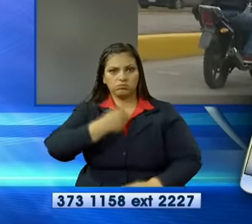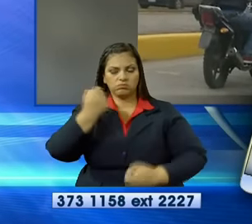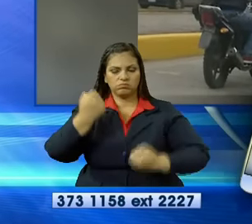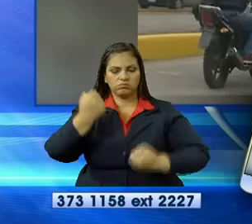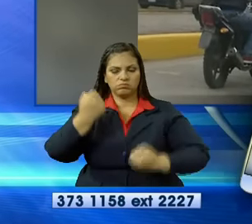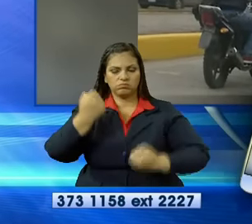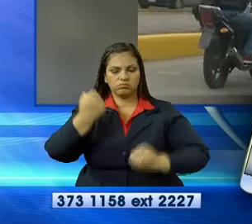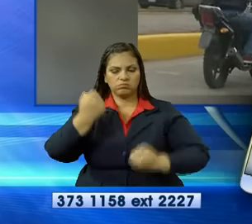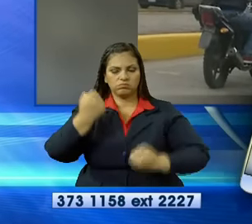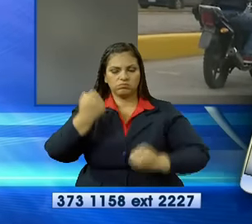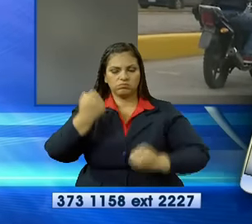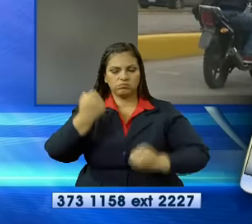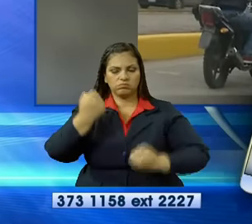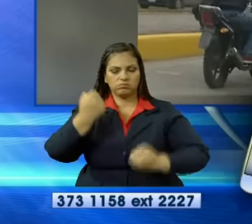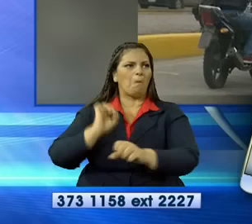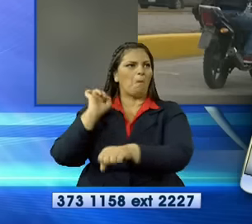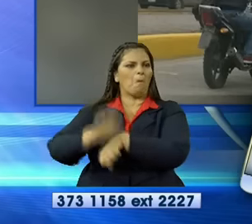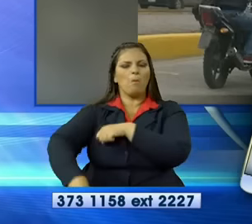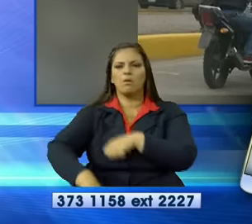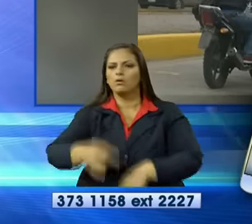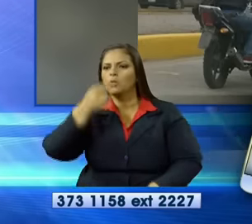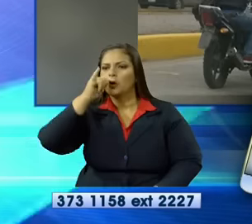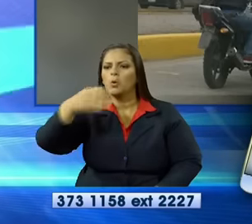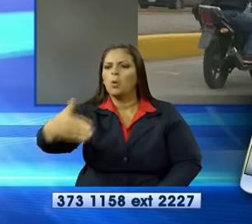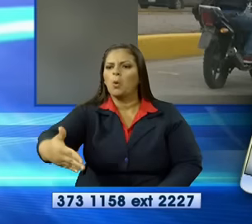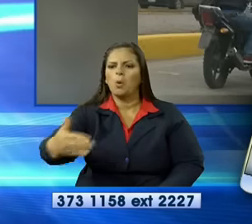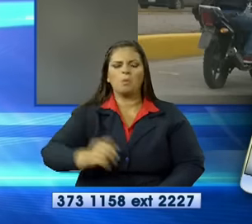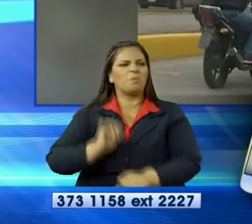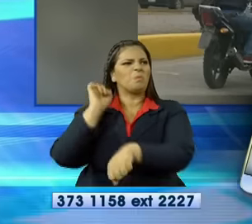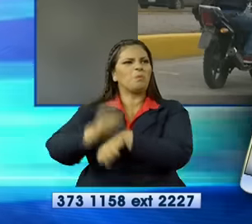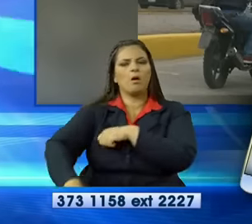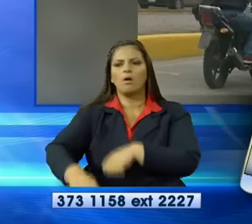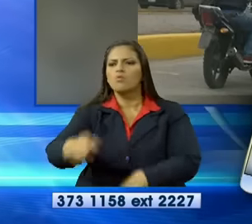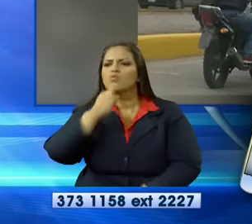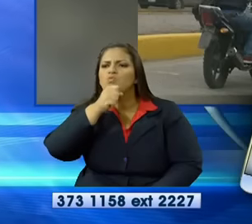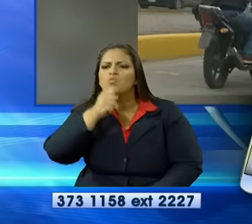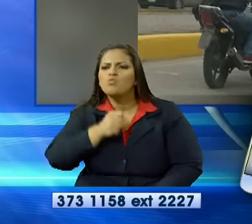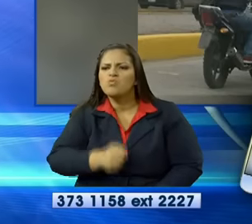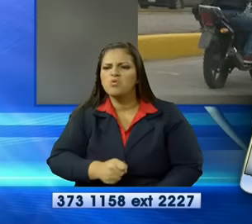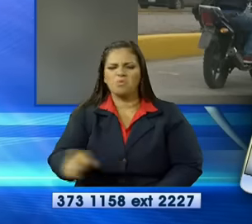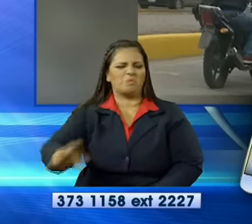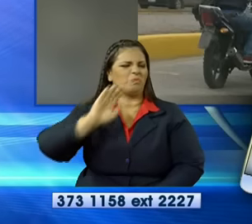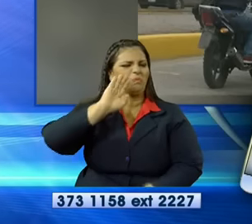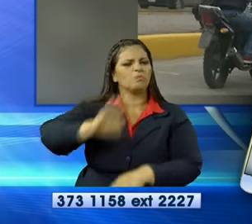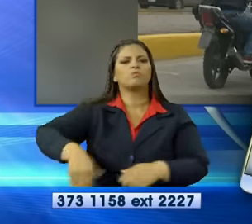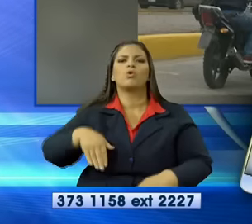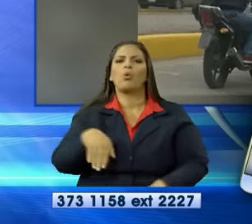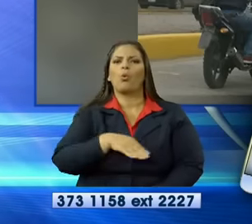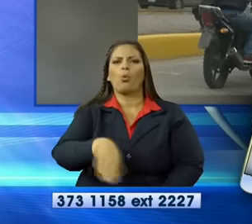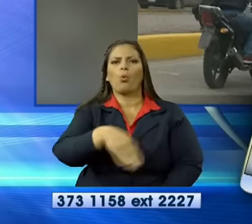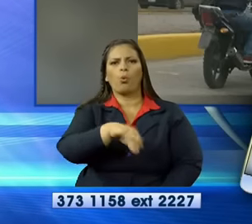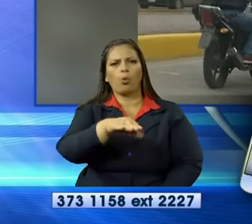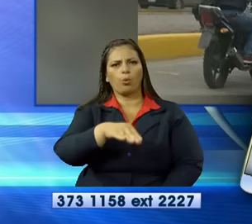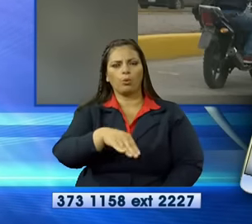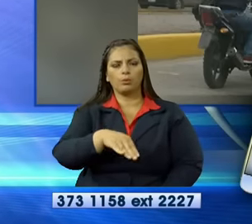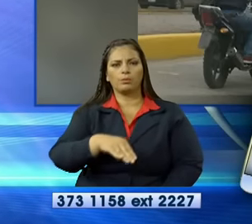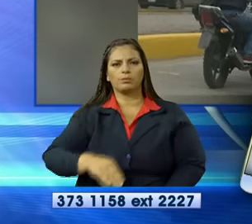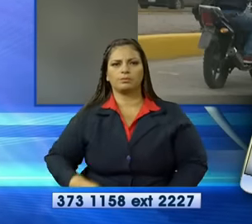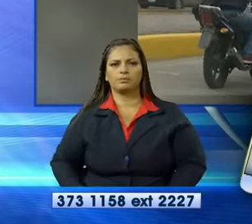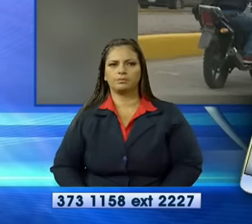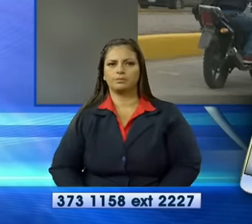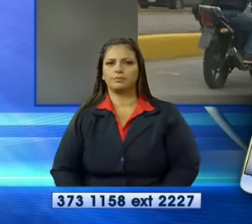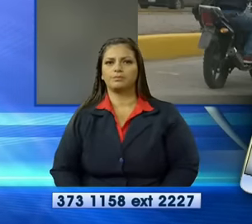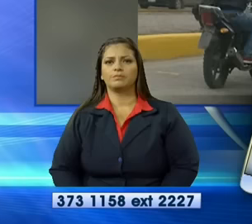edad, van a respetar los paraderos, no van a coger gente en la media calle, se van a pasar los semáforos? ¿Quién dice que por la pintura ellos tienen otro comportamiento?